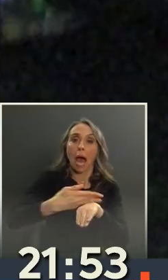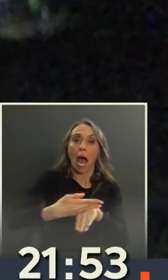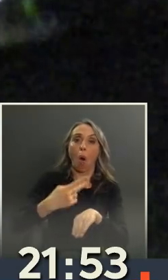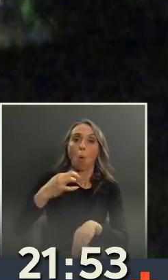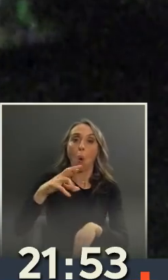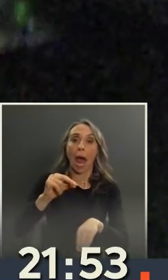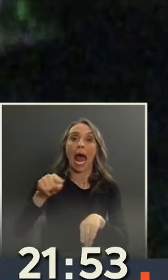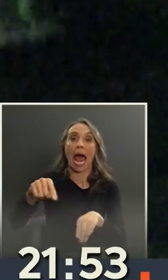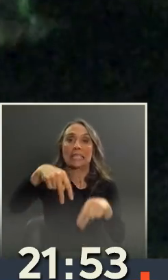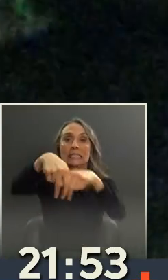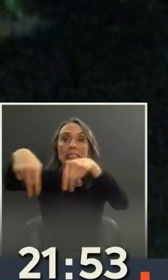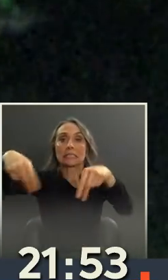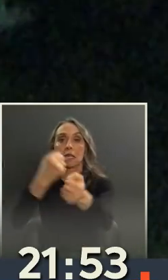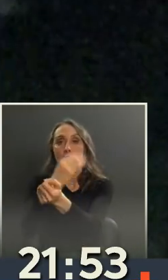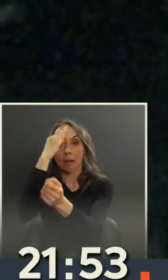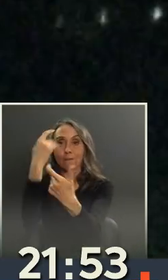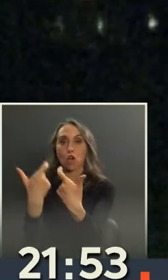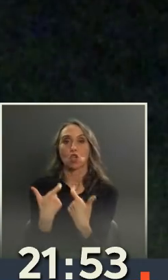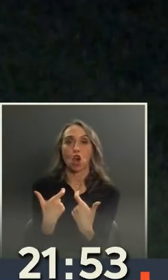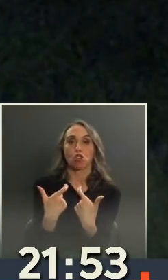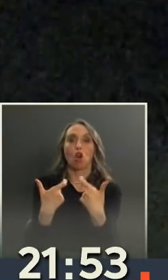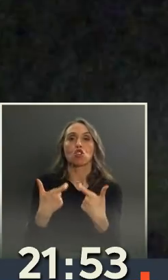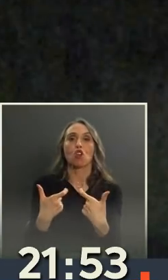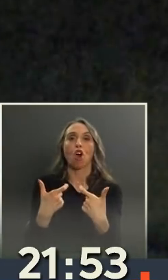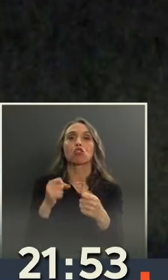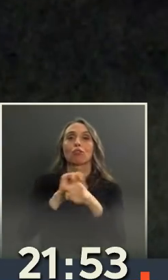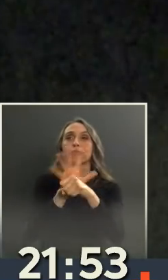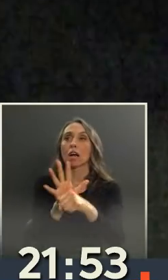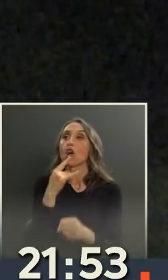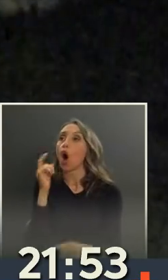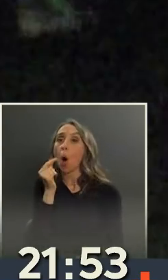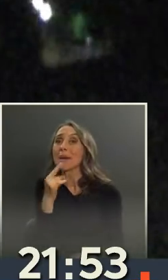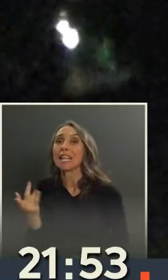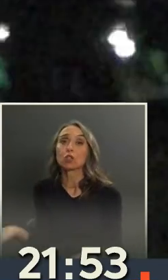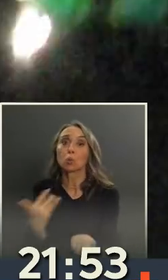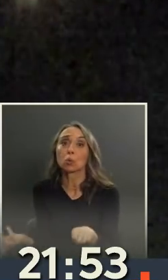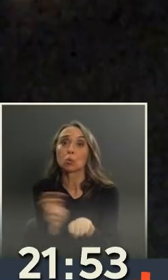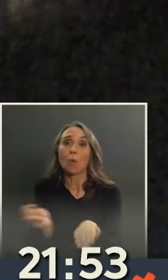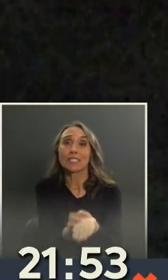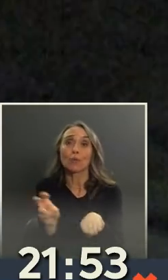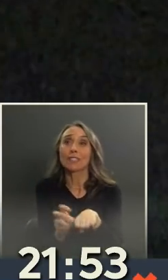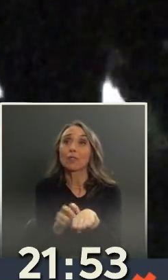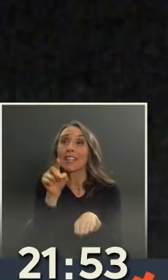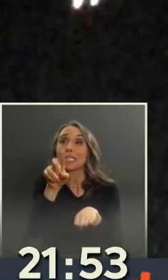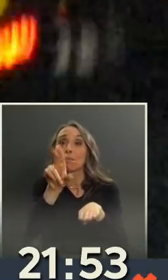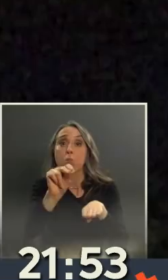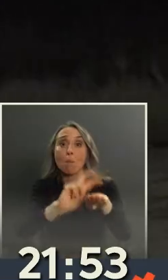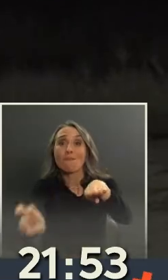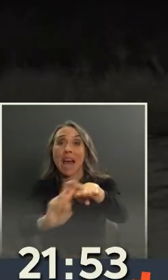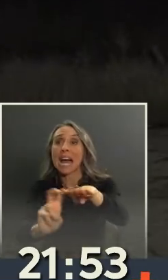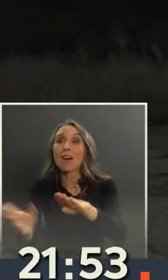control de carabineros y aduana sanitaria. ¡Súbete, súbete, súbete, súbete, súbete! ¡Está bajando gente de plomo!